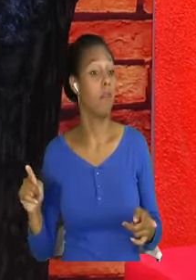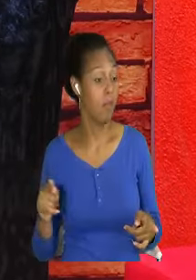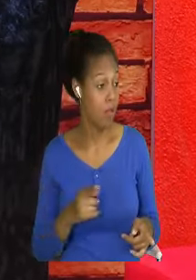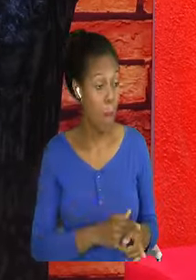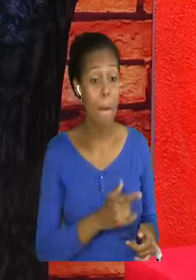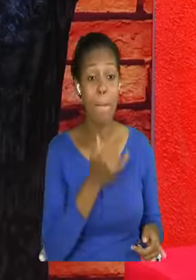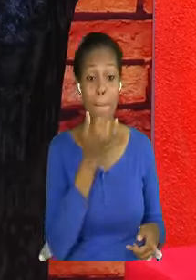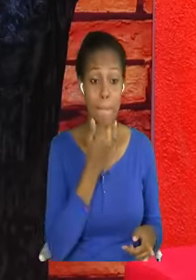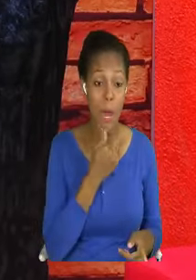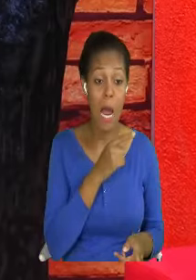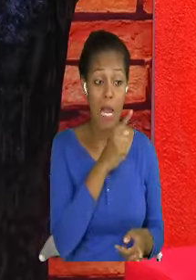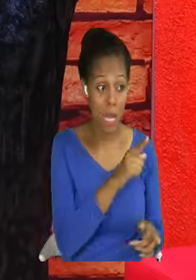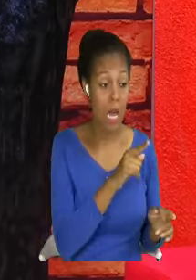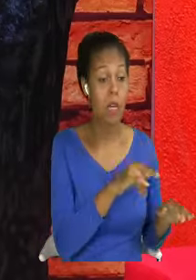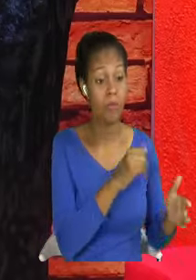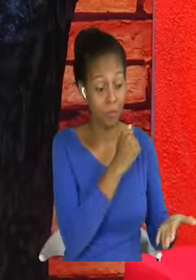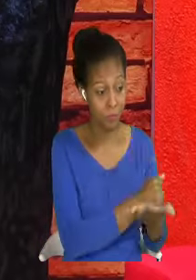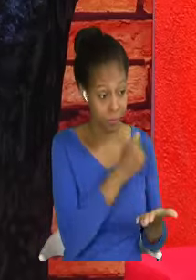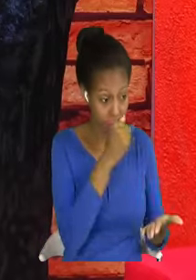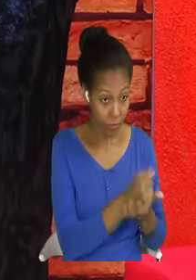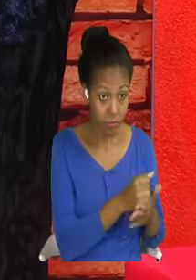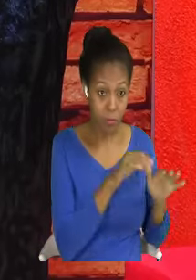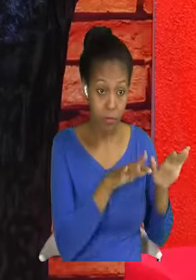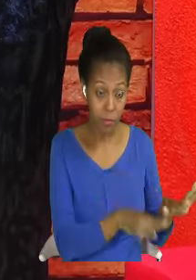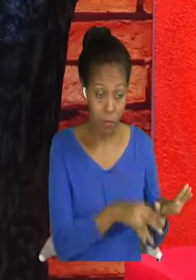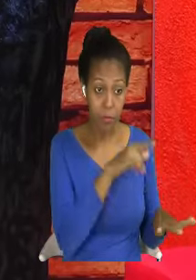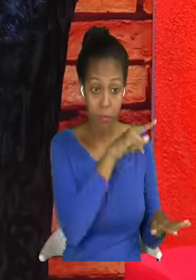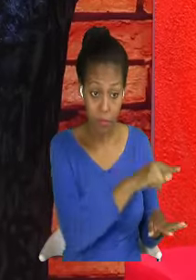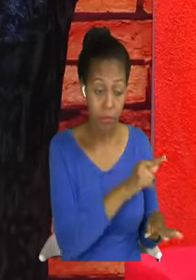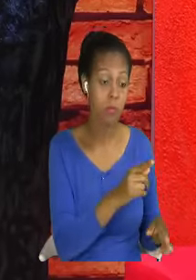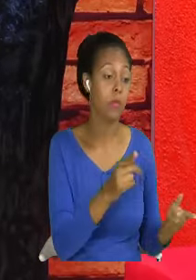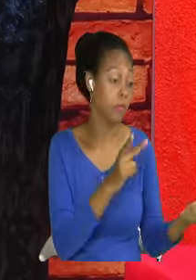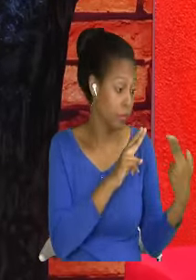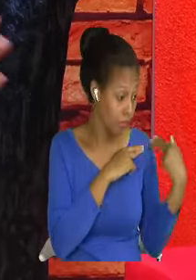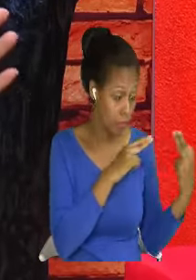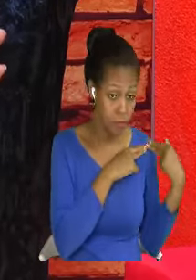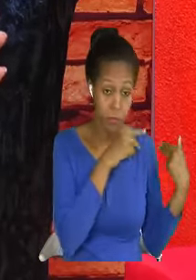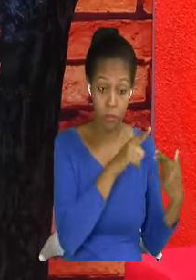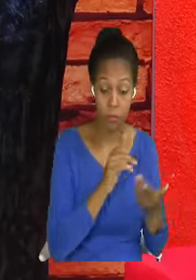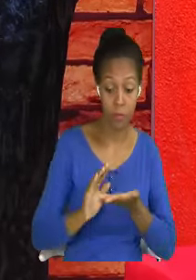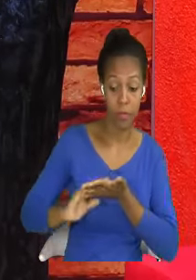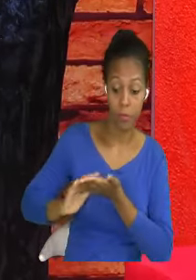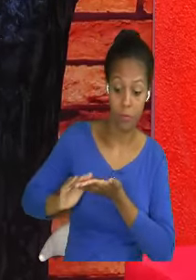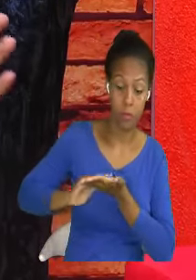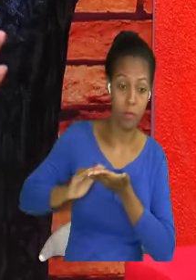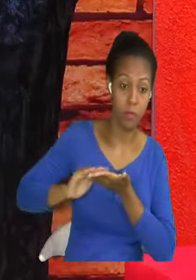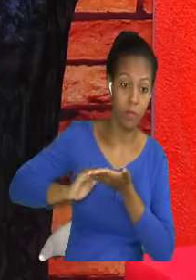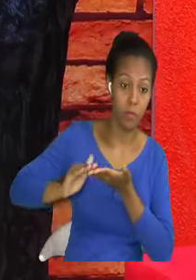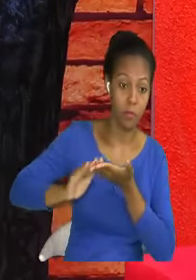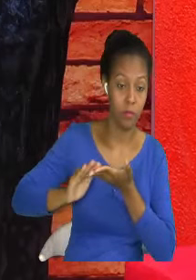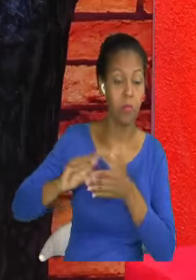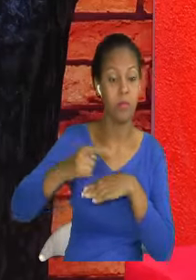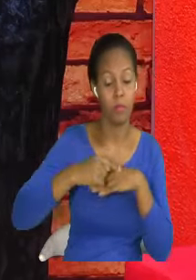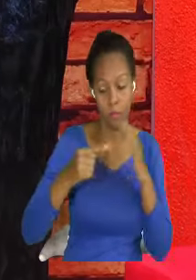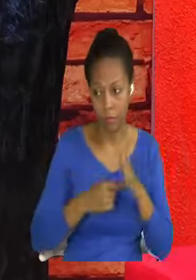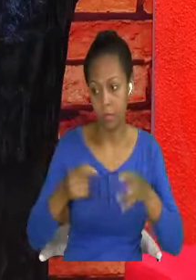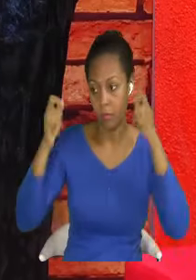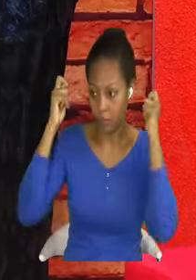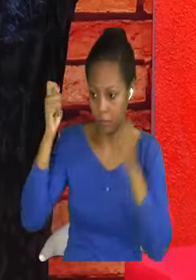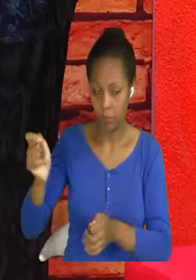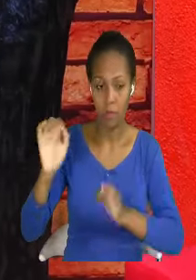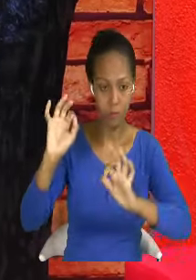digo, la registraduría o la notaría es la encargada de solucionarlo, de darle trámite y entregar pues el registro civil corregido